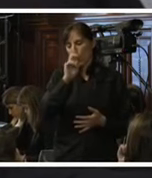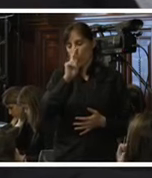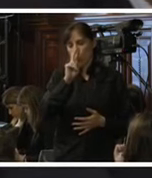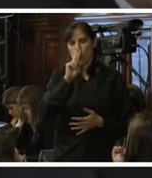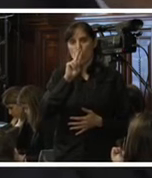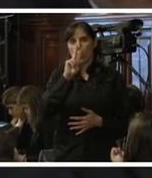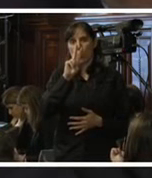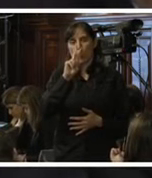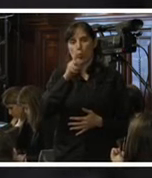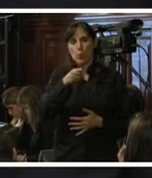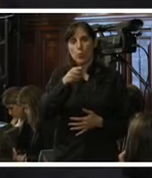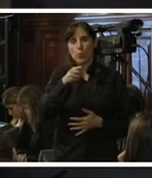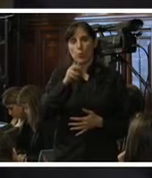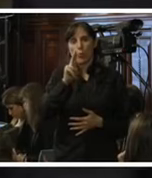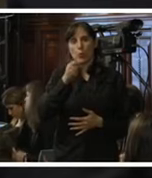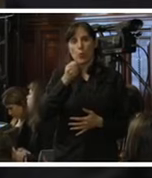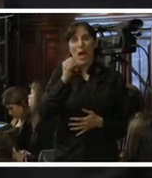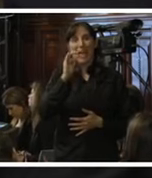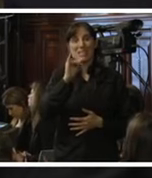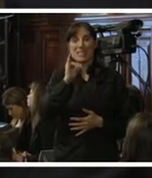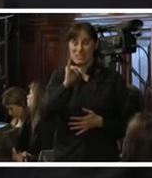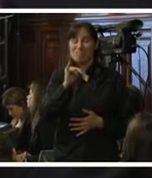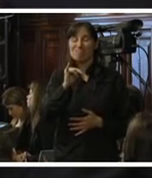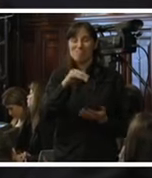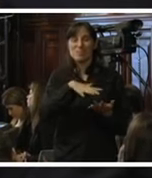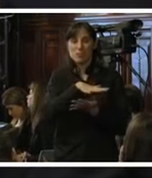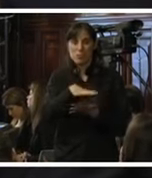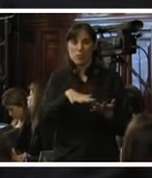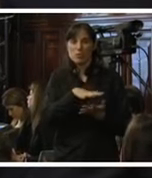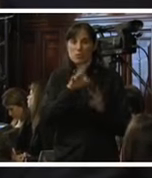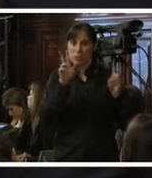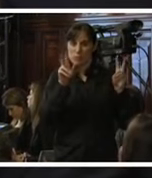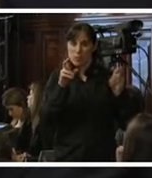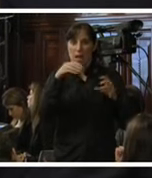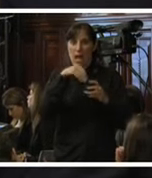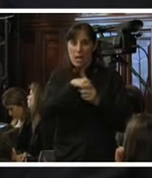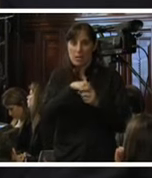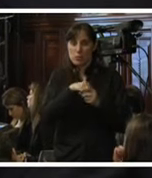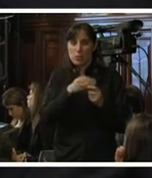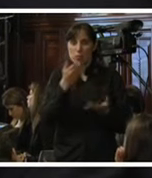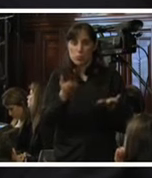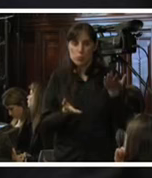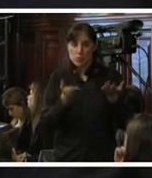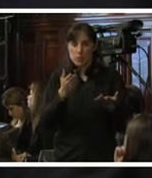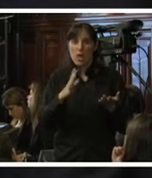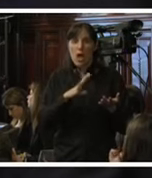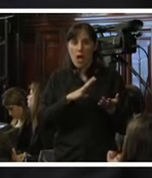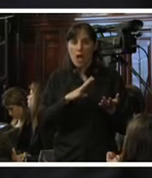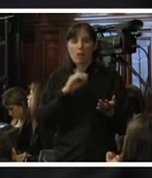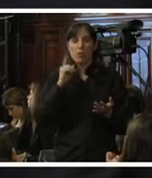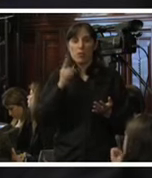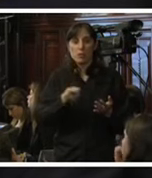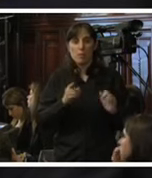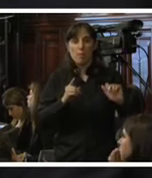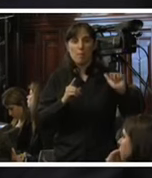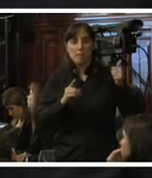recién, es un tema todavía en el ámbito de la Administración de Justicia, hubo decisiones en primera y segunda instancia y creo